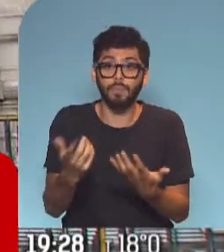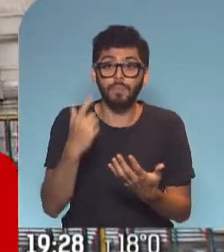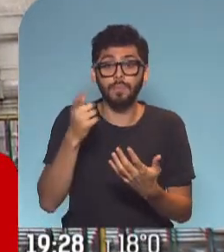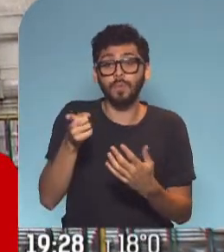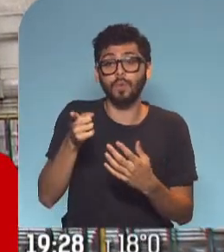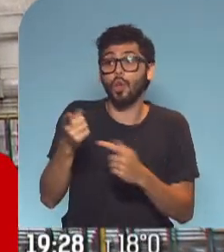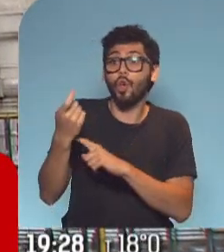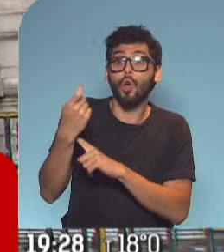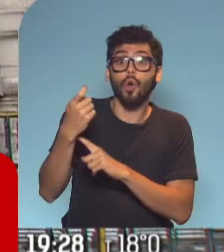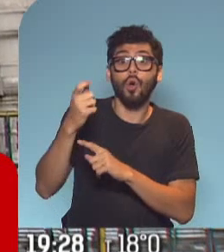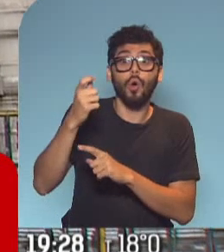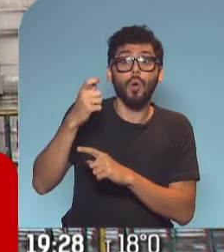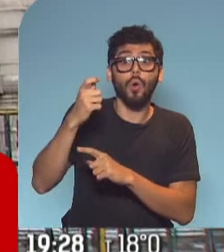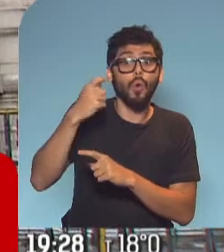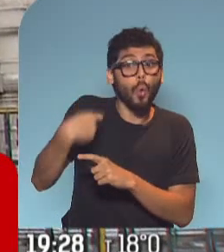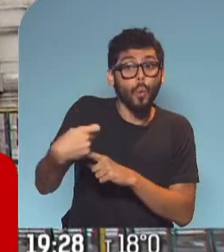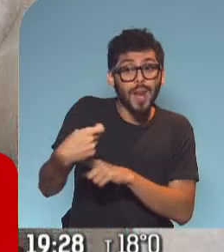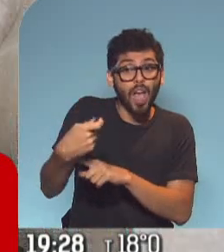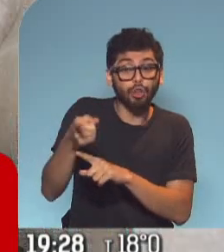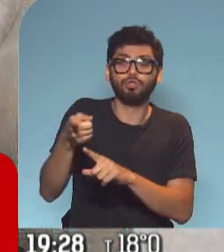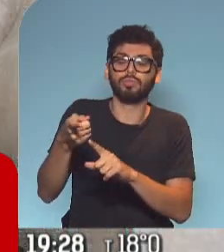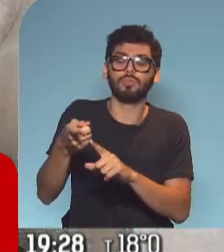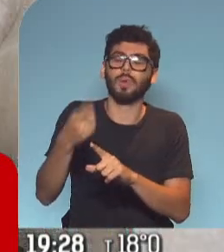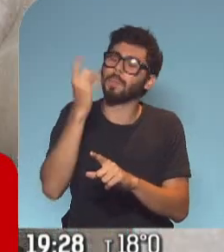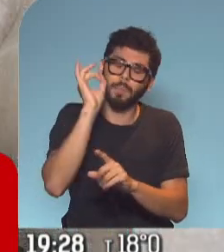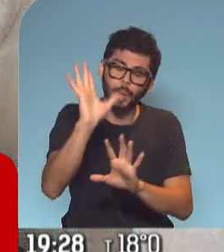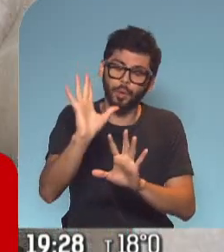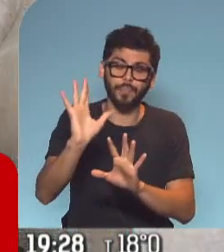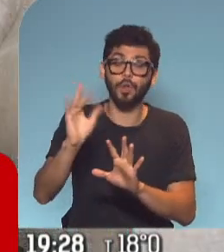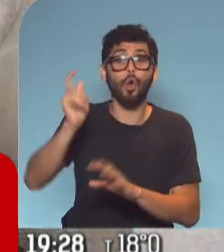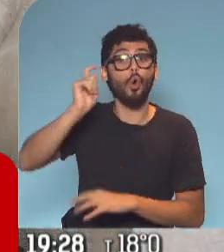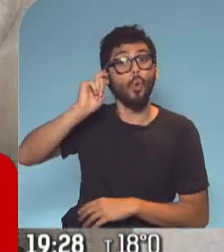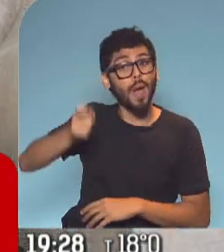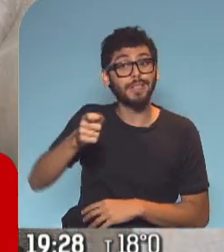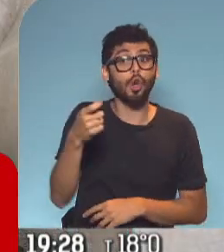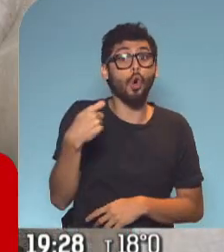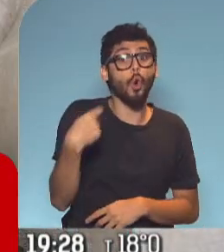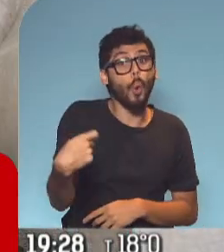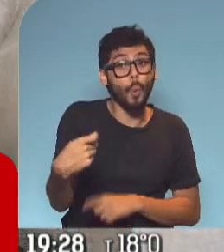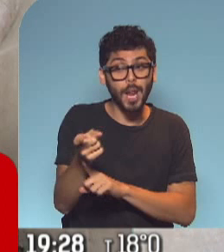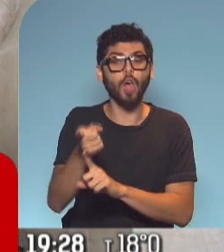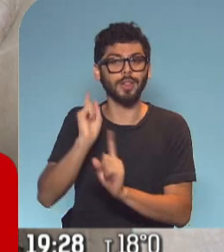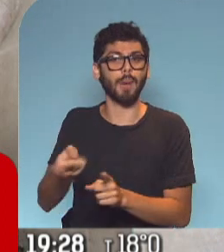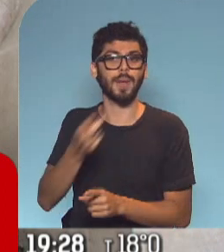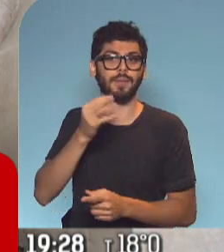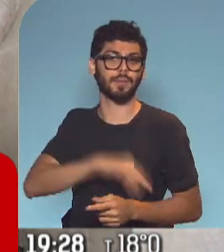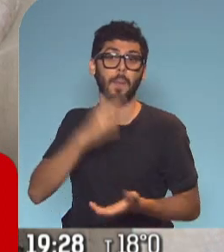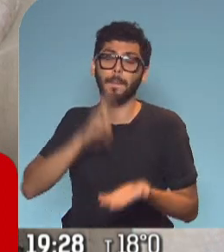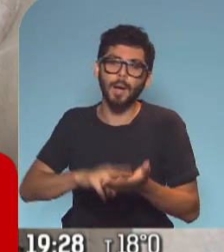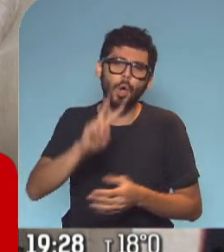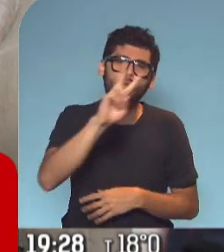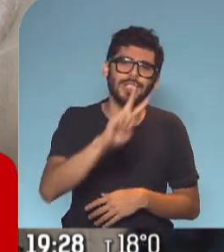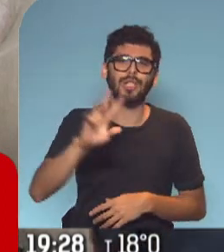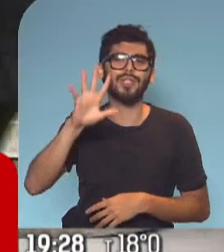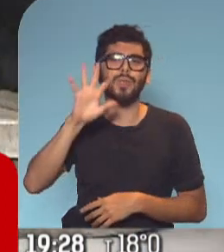computar ganancias sobre la jubilación y los jubilados cuando la conjugación de perdón de desviación es de jueces o magistrados a la modificación es de 250 mientras de